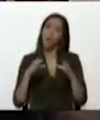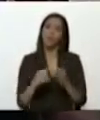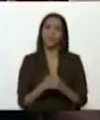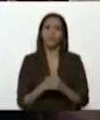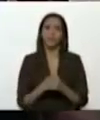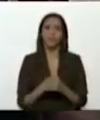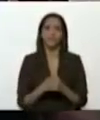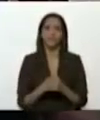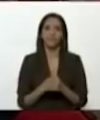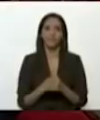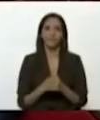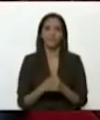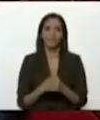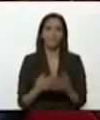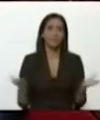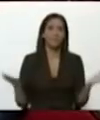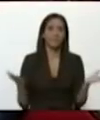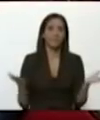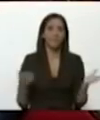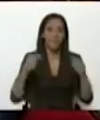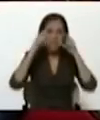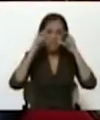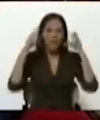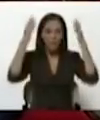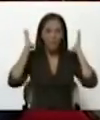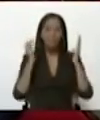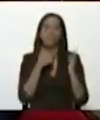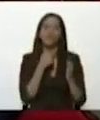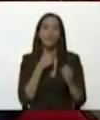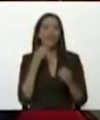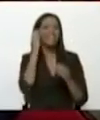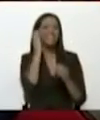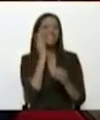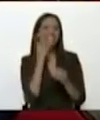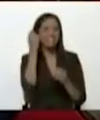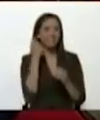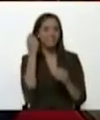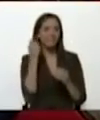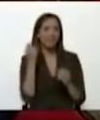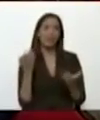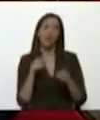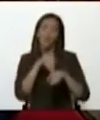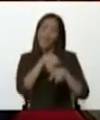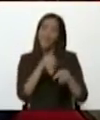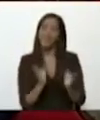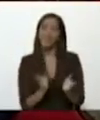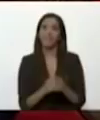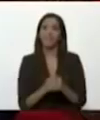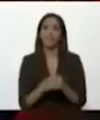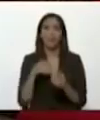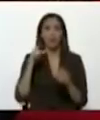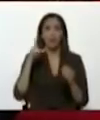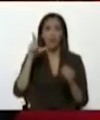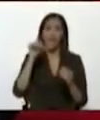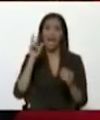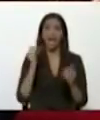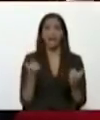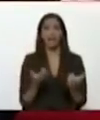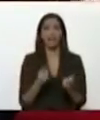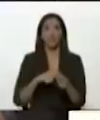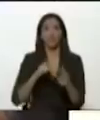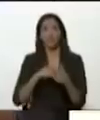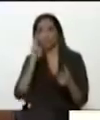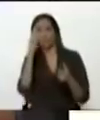¿Ah? Ramos Alud prefirió a Requesen porque él es de la generación Requesen. Que a Lara Faría. Claro. Que a Lara Faría, pues no a Requesen. Requesen se volteó.